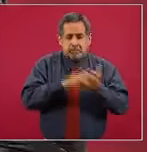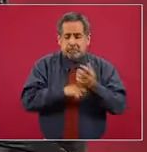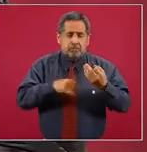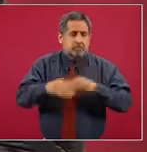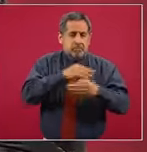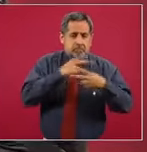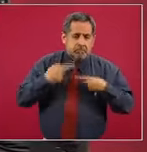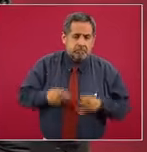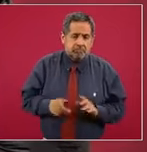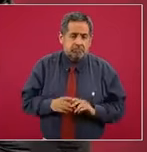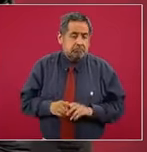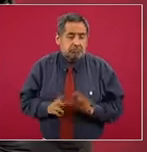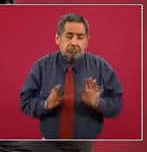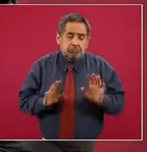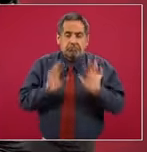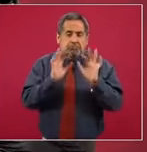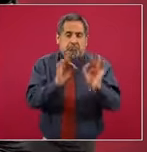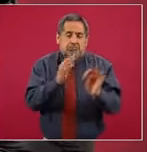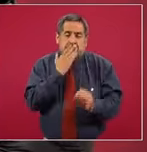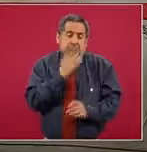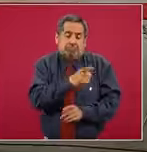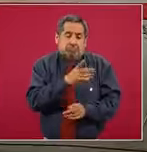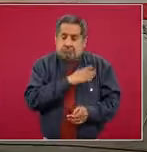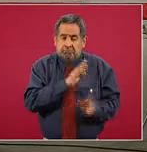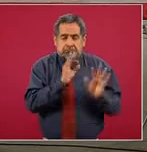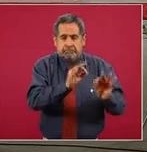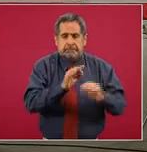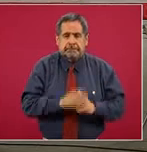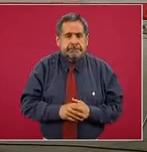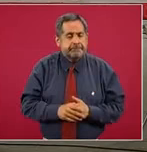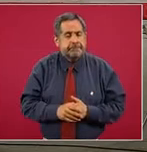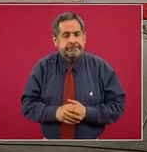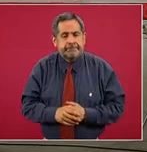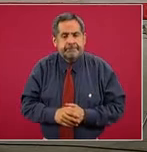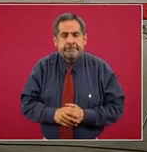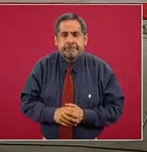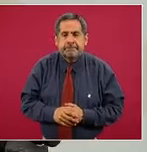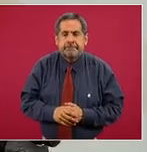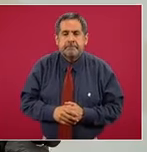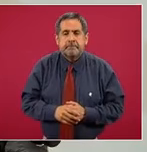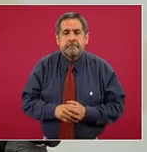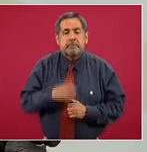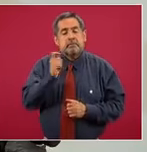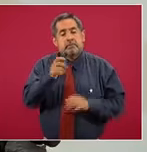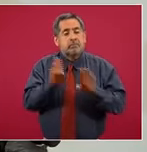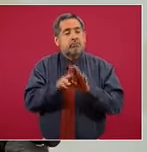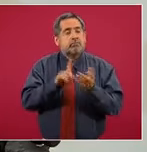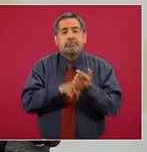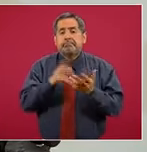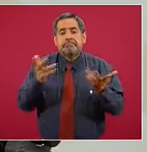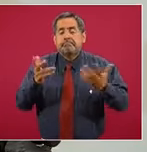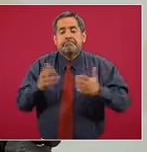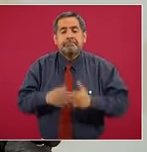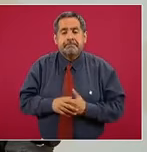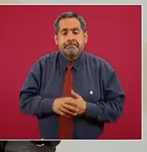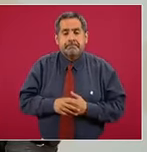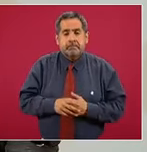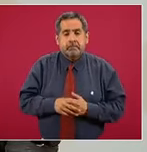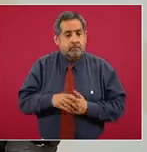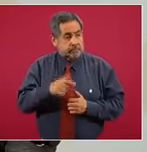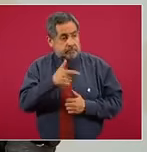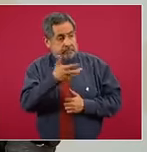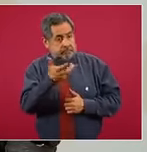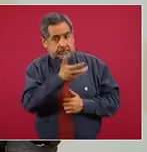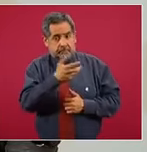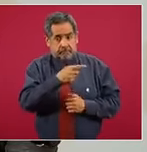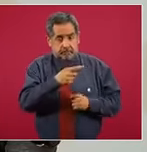población es extraordinario. El hecho de que lo hayan